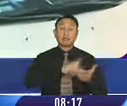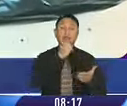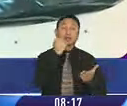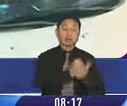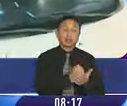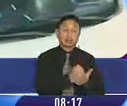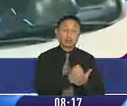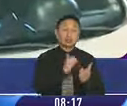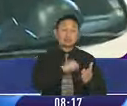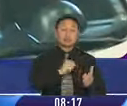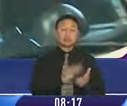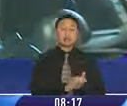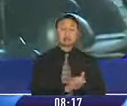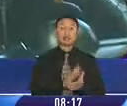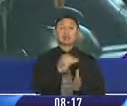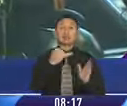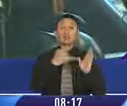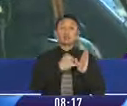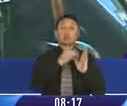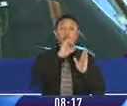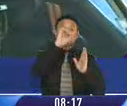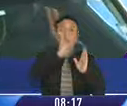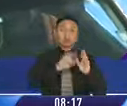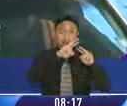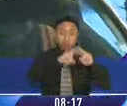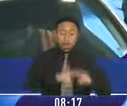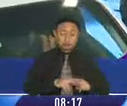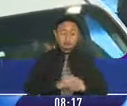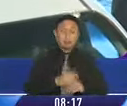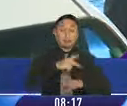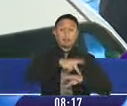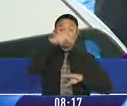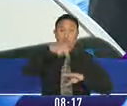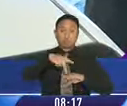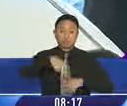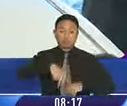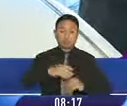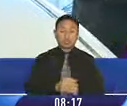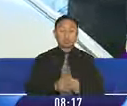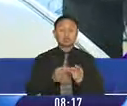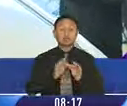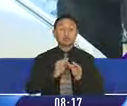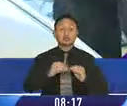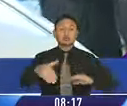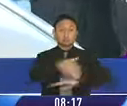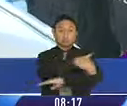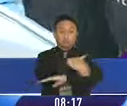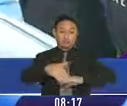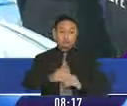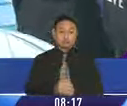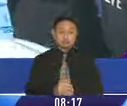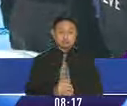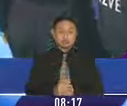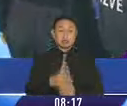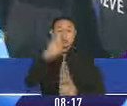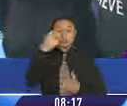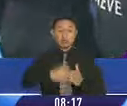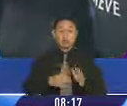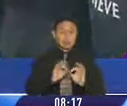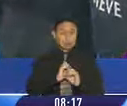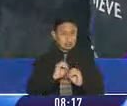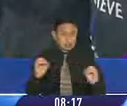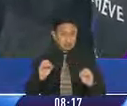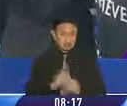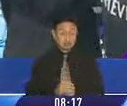la tasa de revisión técnica vehicular. En caso de Pichincha, pagamos la tasa de mantenimiento vial. No tener infracciones también,